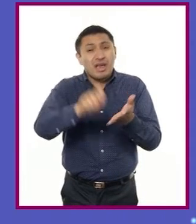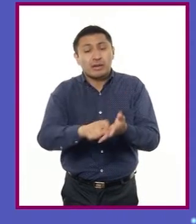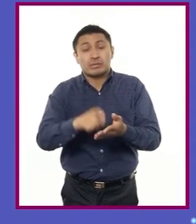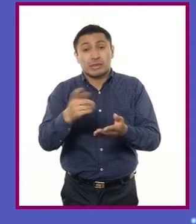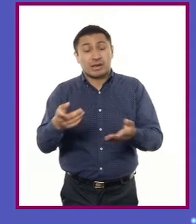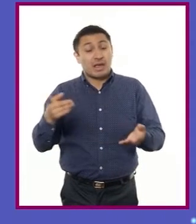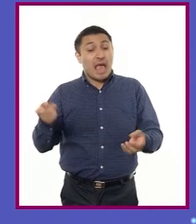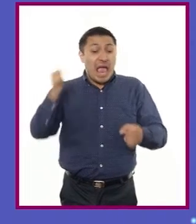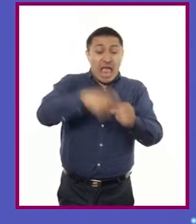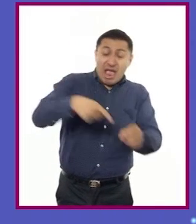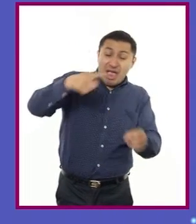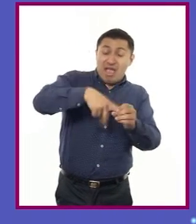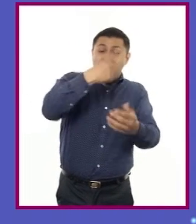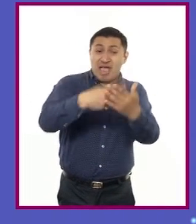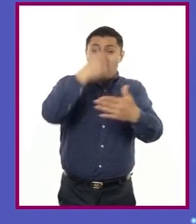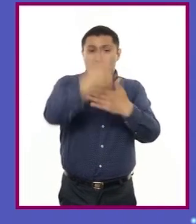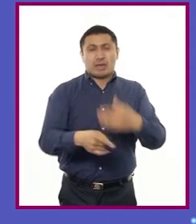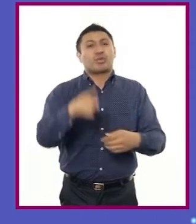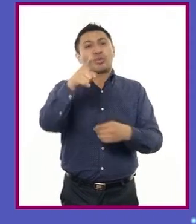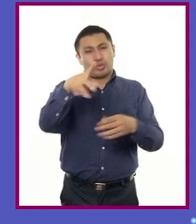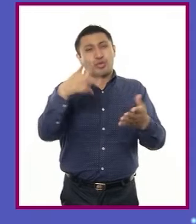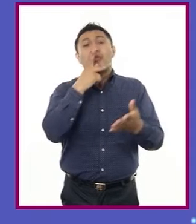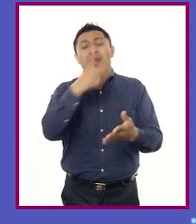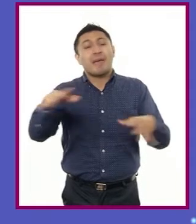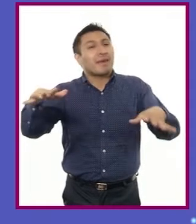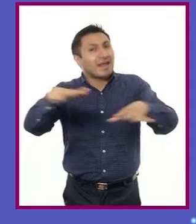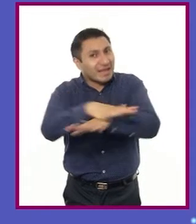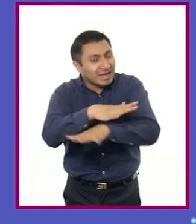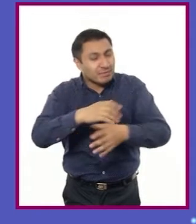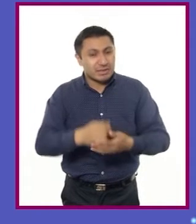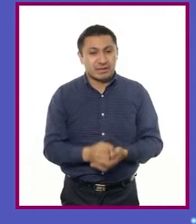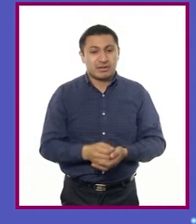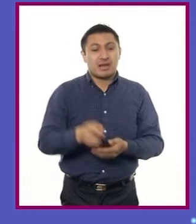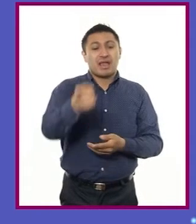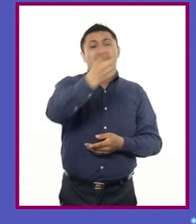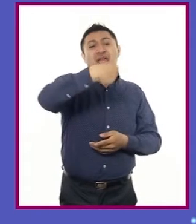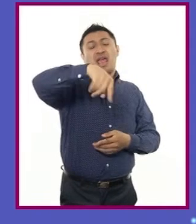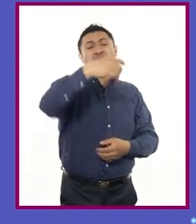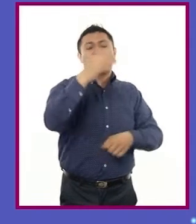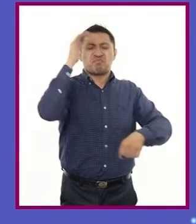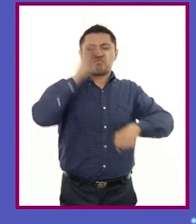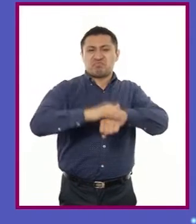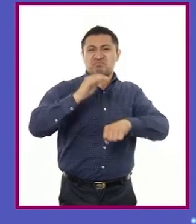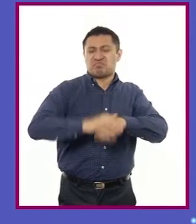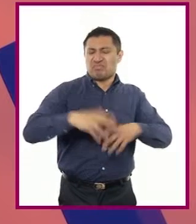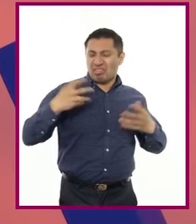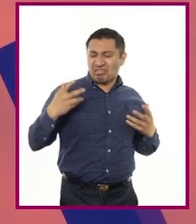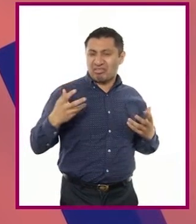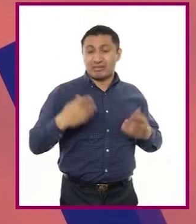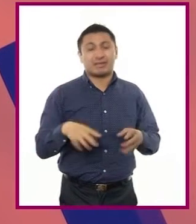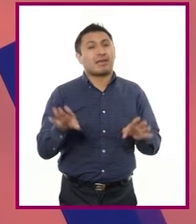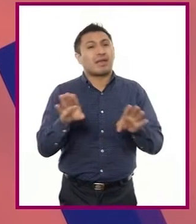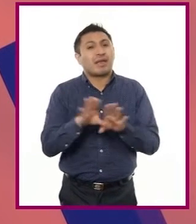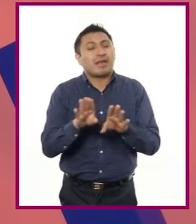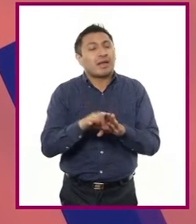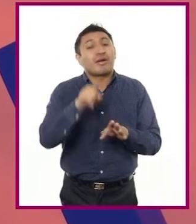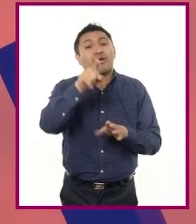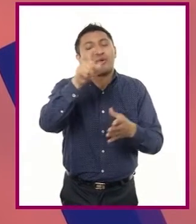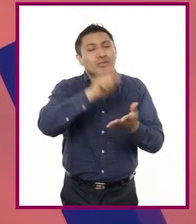proyecto. Vamos, cámbienla. Son unos cuates. ¿Cómo pudieran